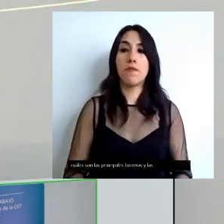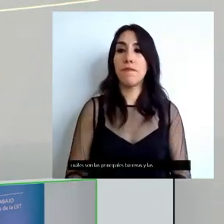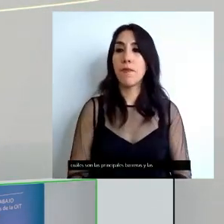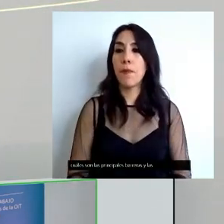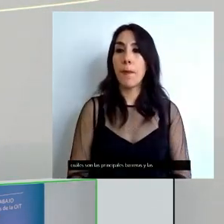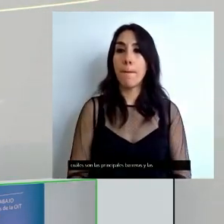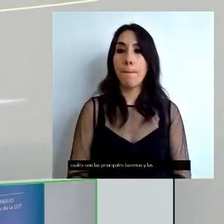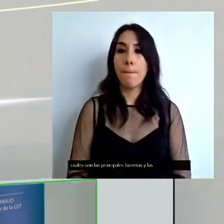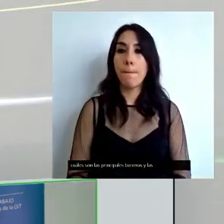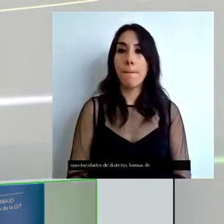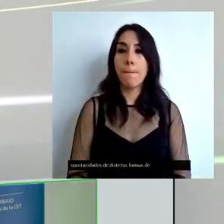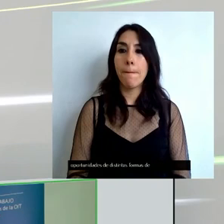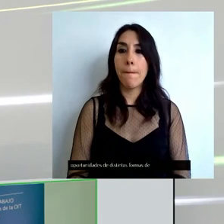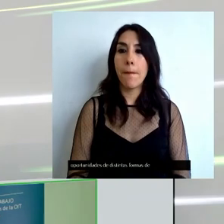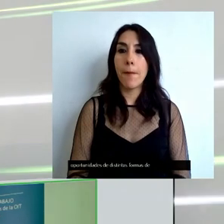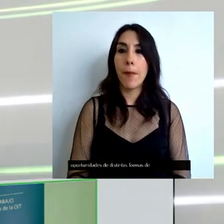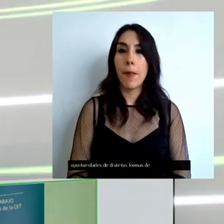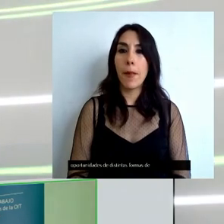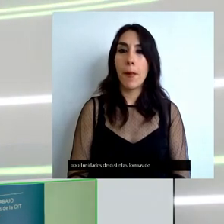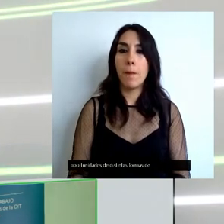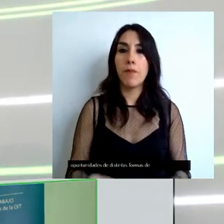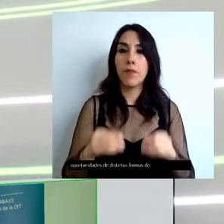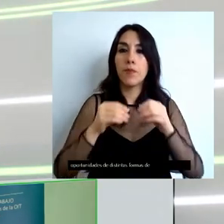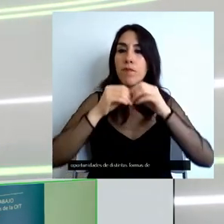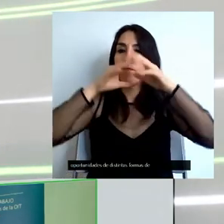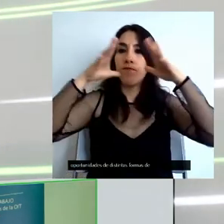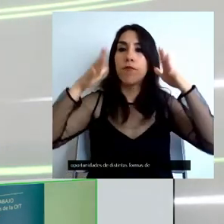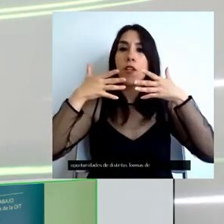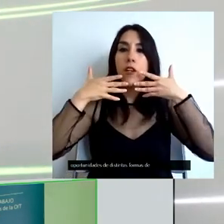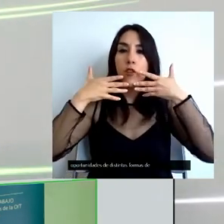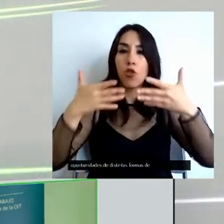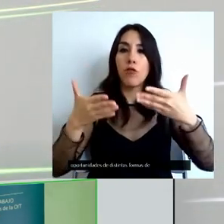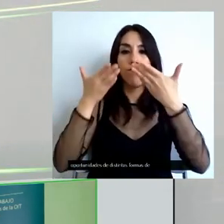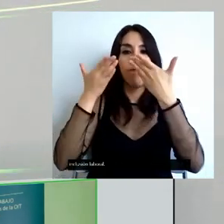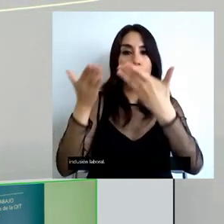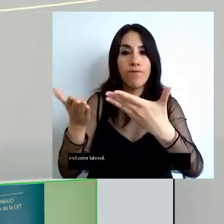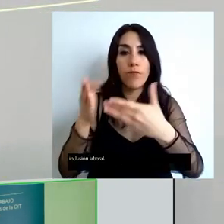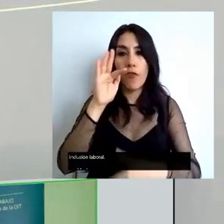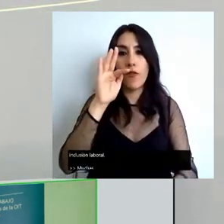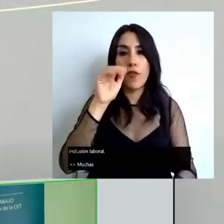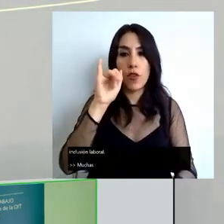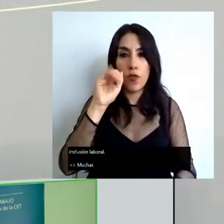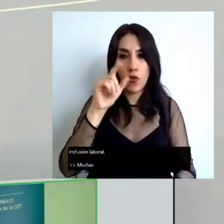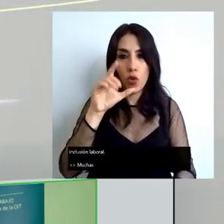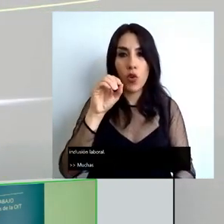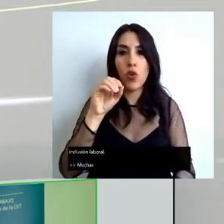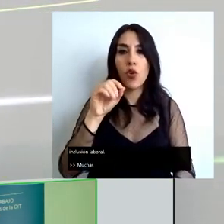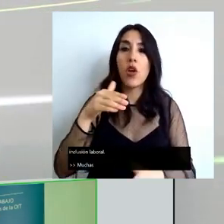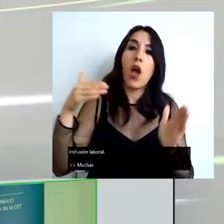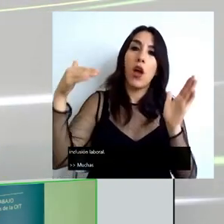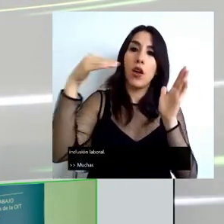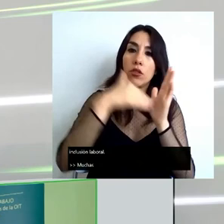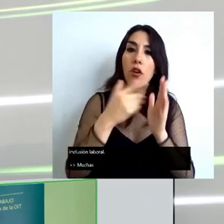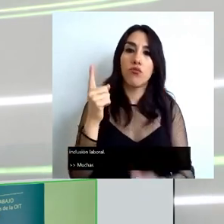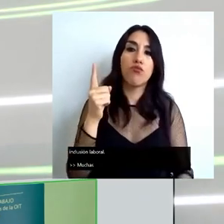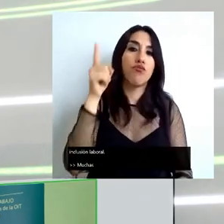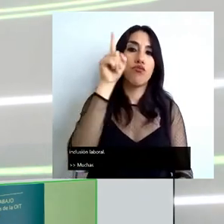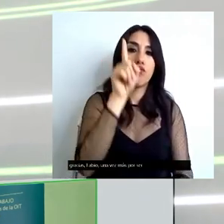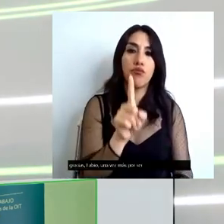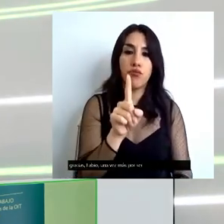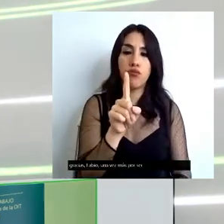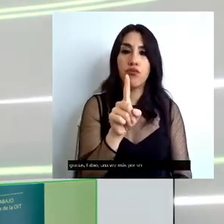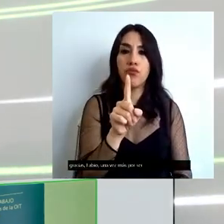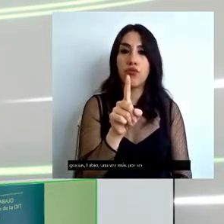Muchas gracias, Fabio, una vez más por ser parte de nuestra conferencia Ciro Project para América Latina y el